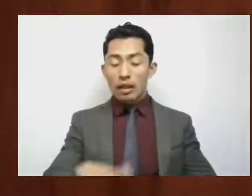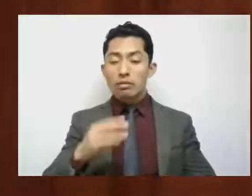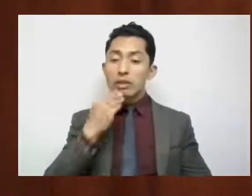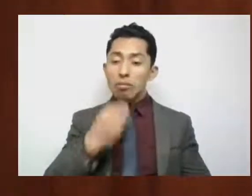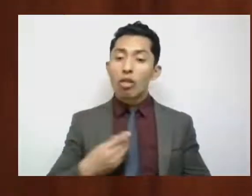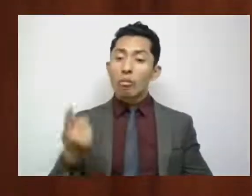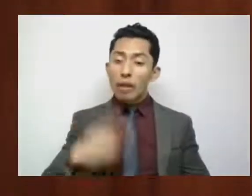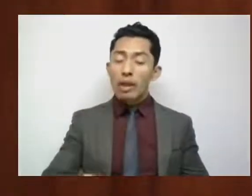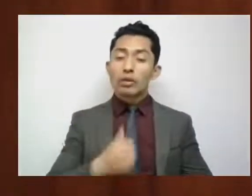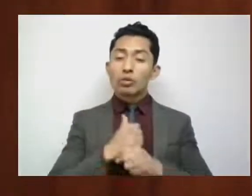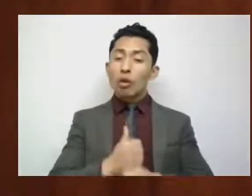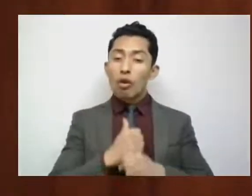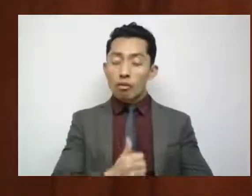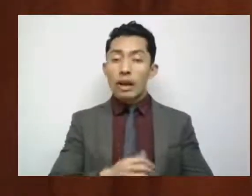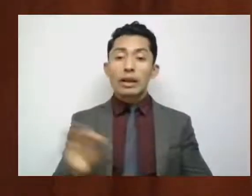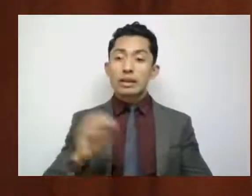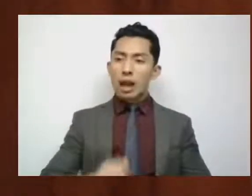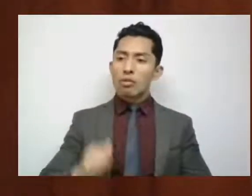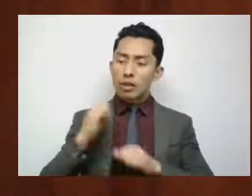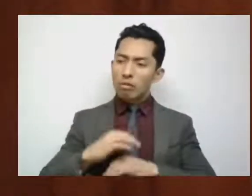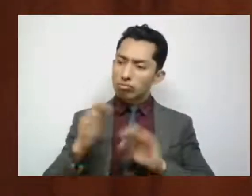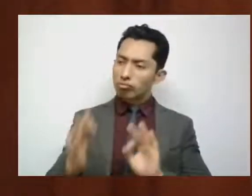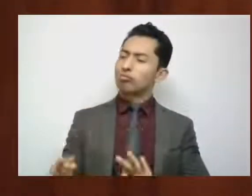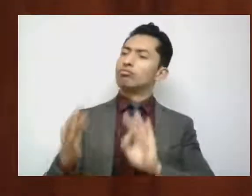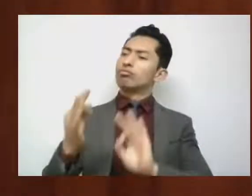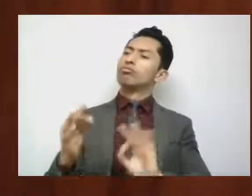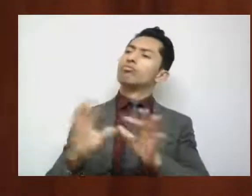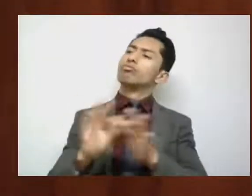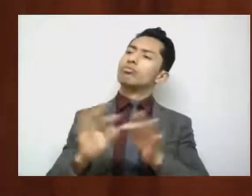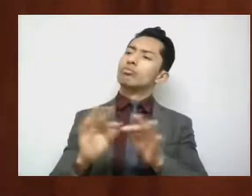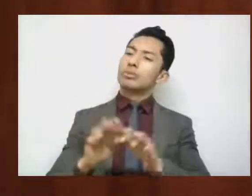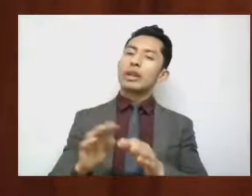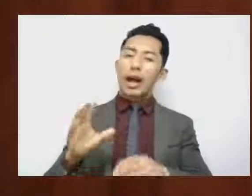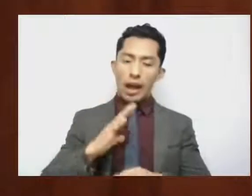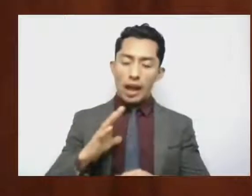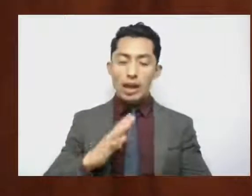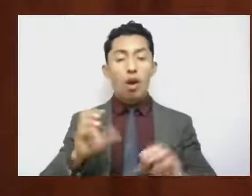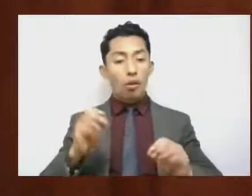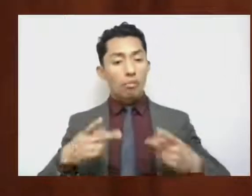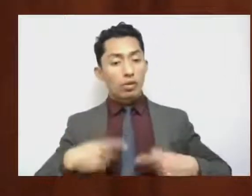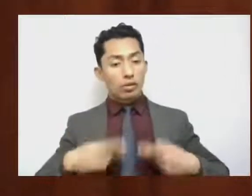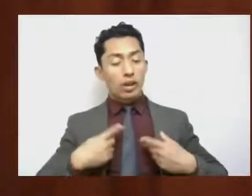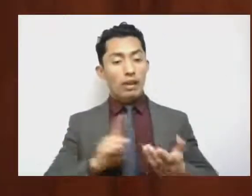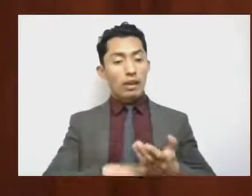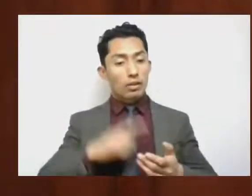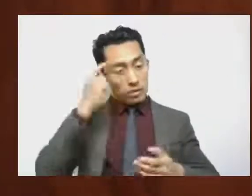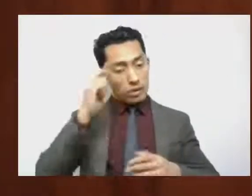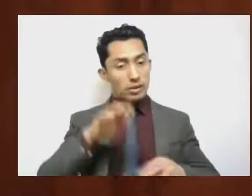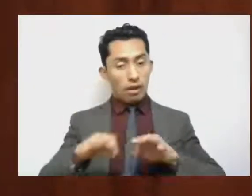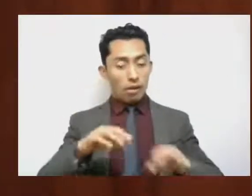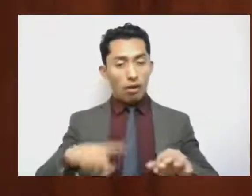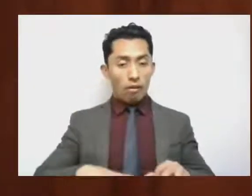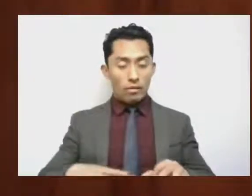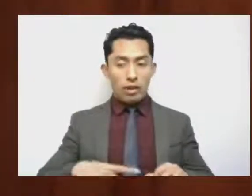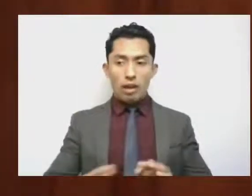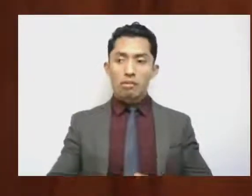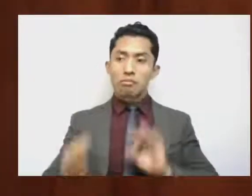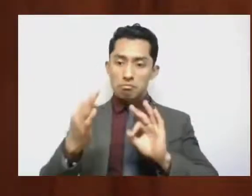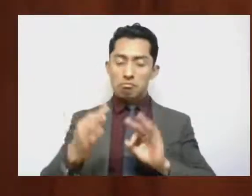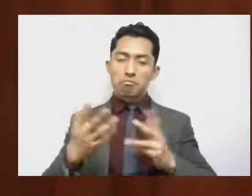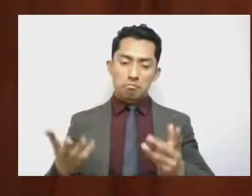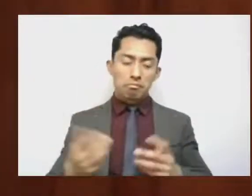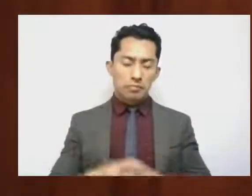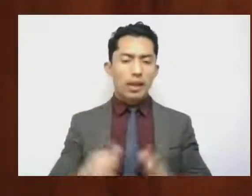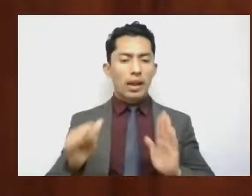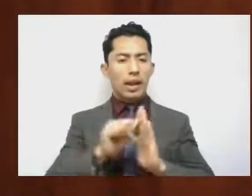a disentir con la autoridad en turno o el funcionario público que se tenga enfrente. Los